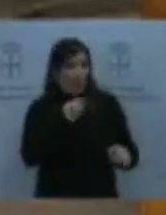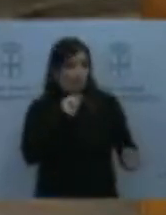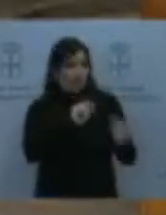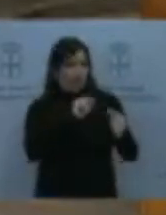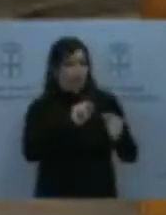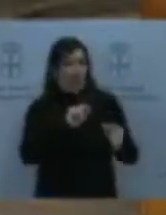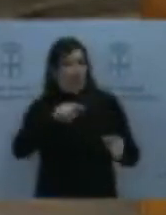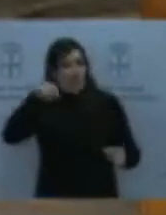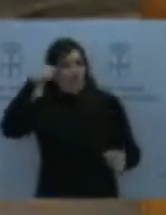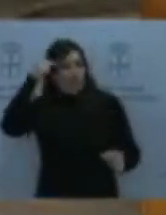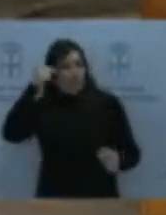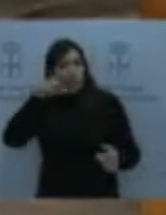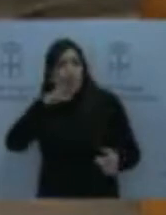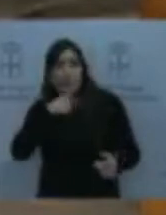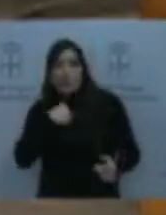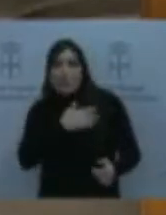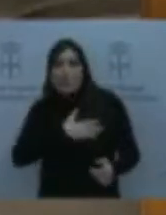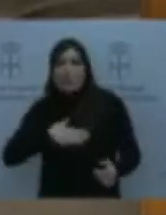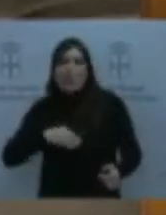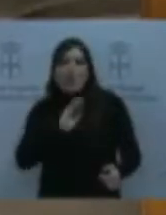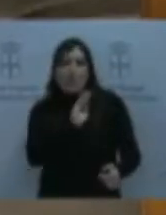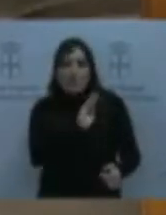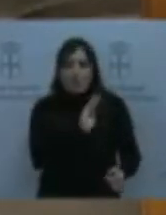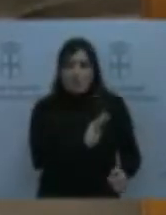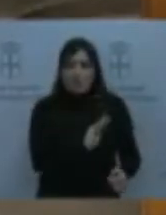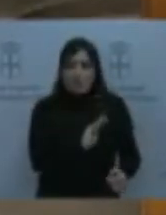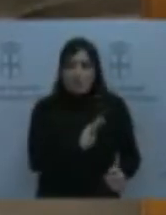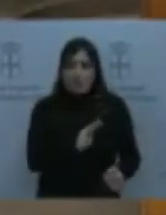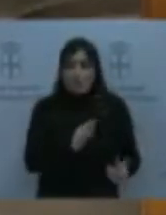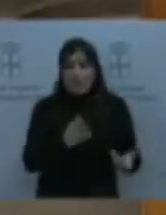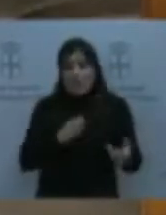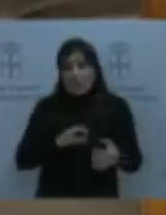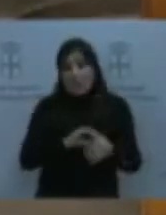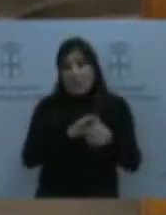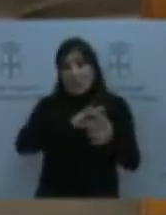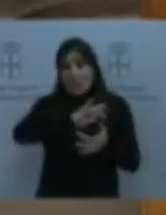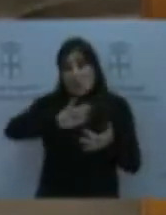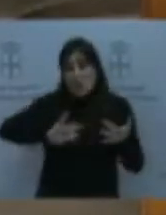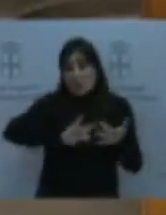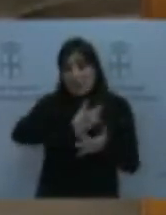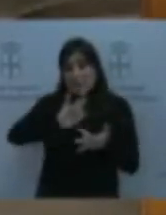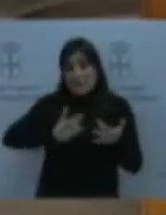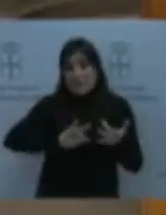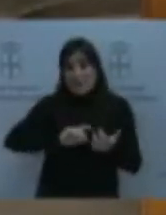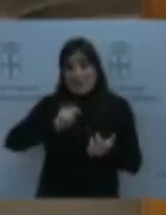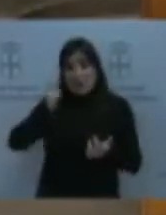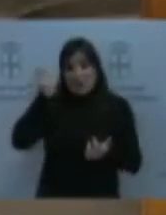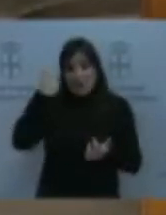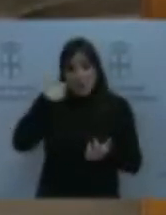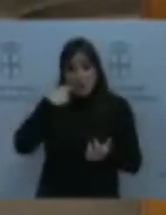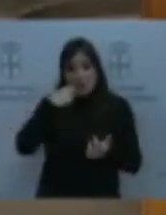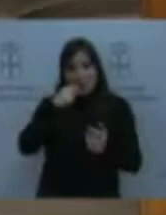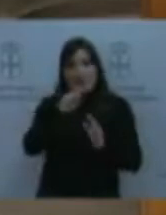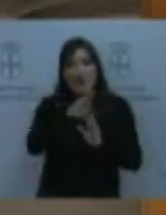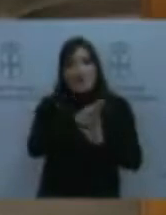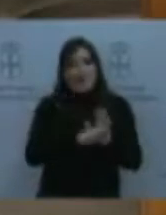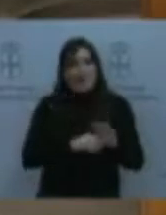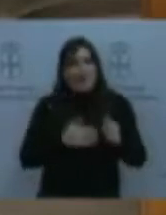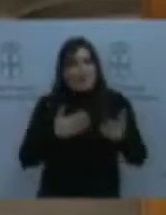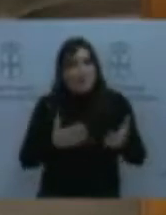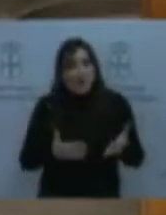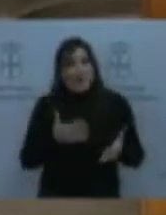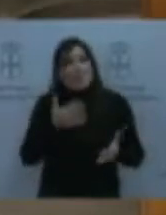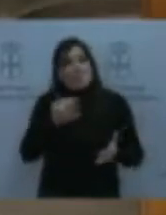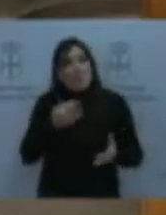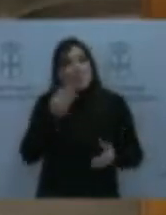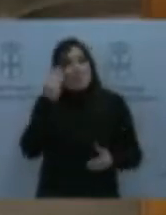ha adoptado en materia de la crisis de Duro Felguera y qué políticas cree que se deben implementar para reducir la vulnerabilidad de nuestra